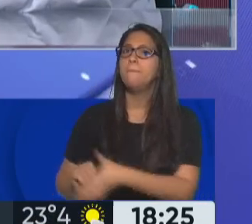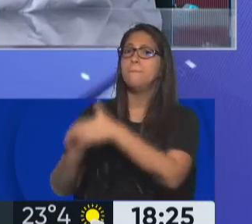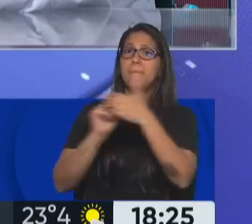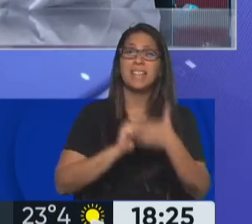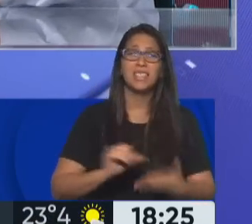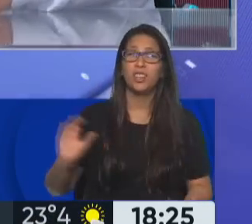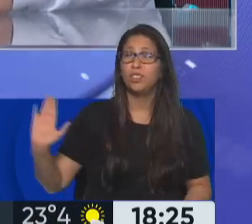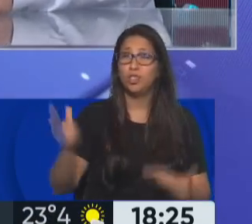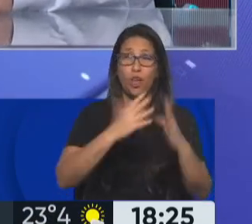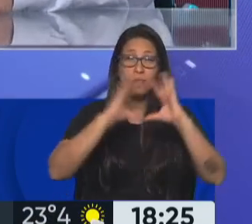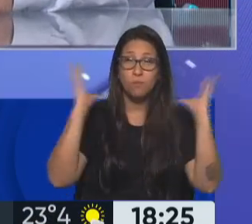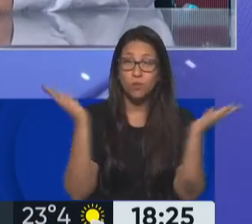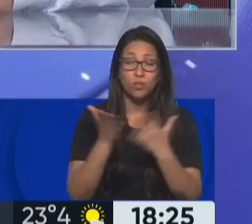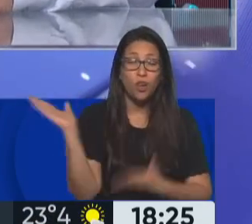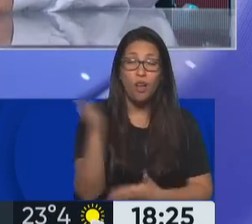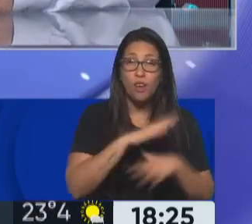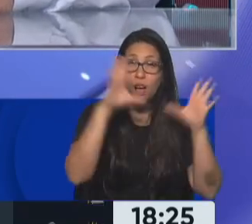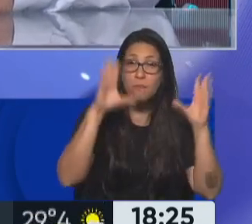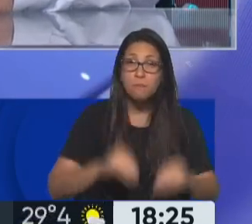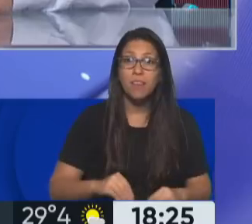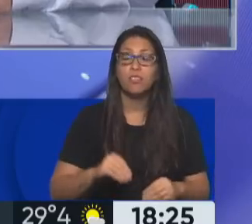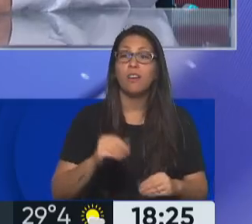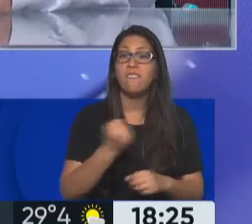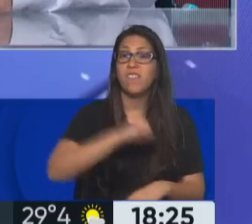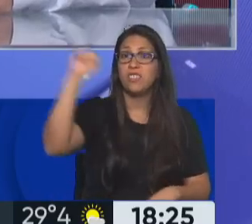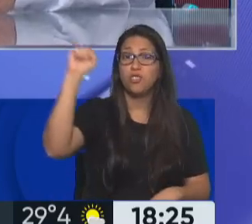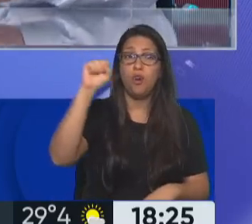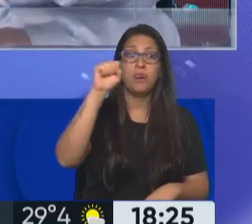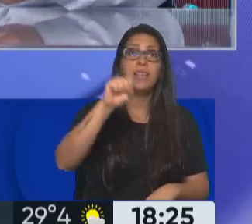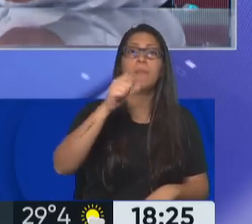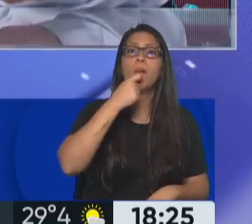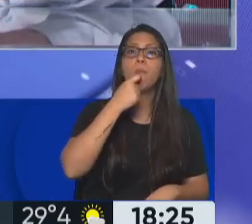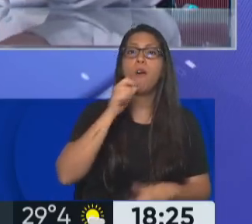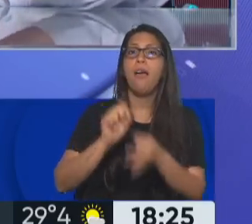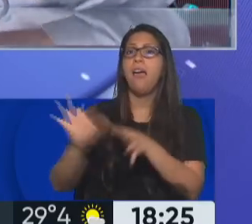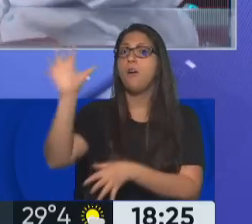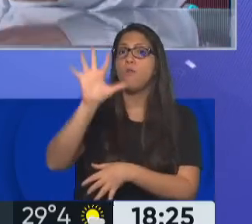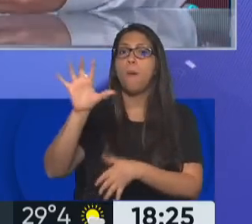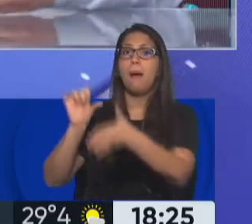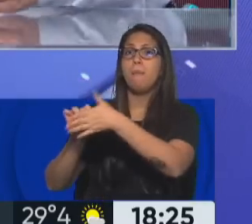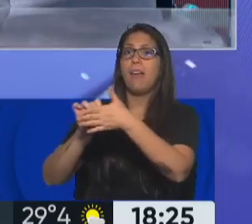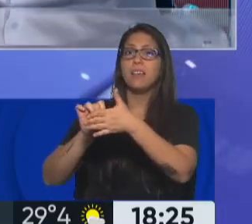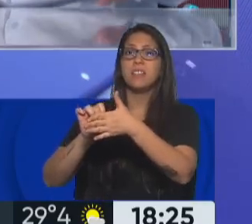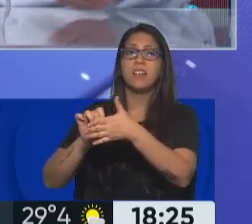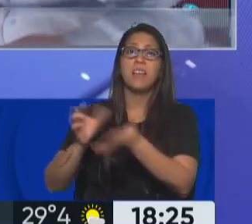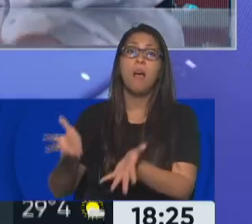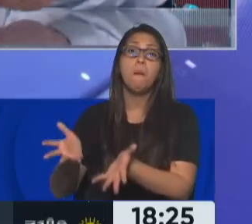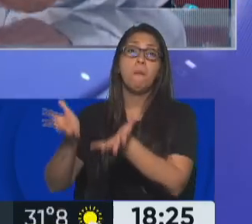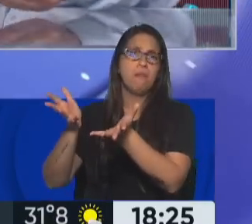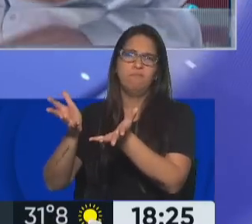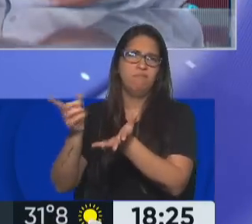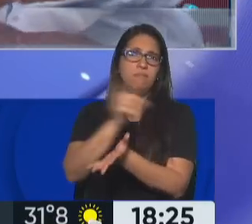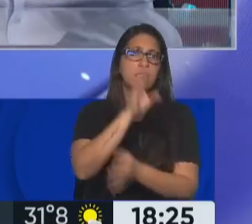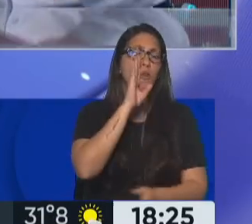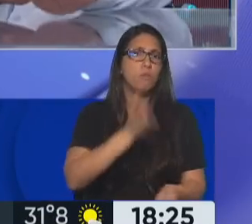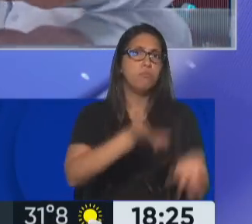inflación. Totalmente. Y Estados Unidos creció mucho más que los países europeos. Entonces, tal vez es un poco injusto, pero los gobiernos pagan por lo